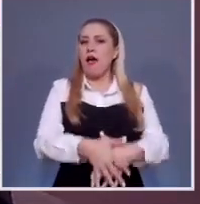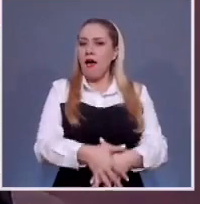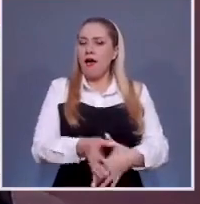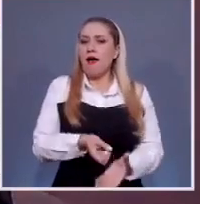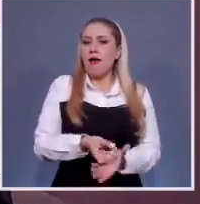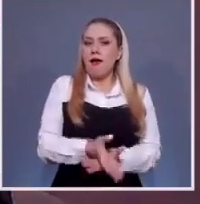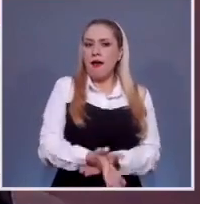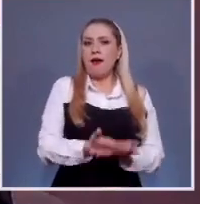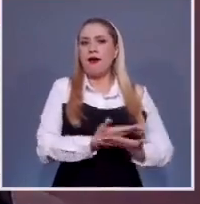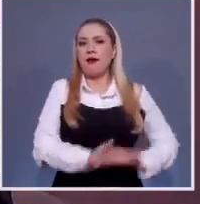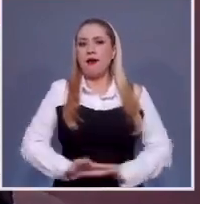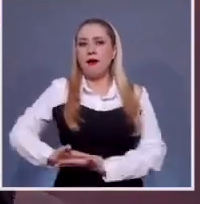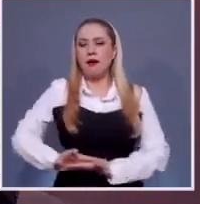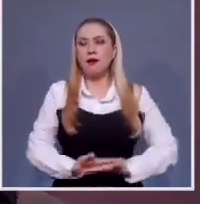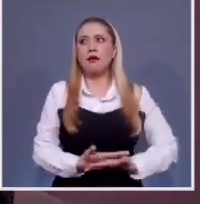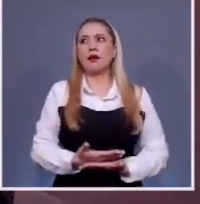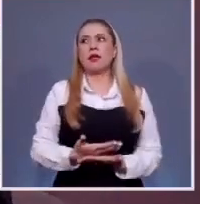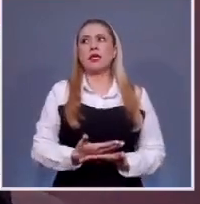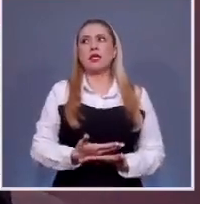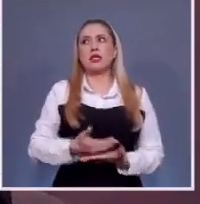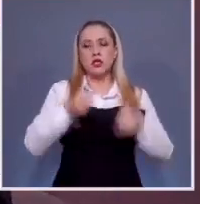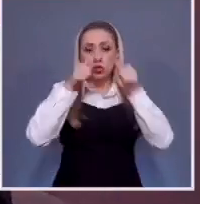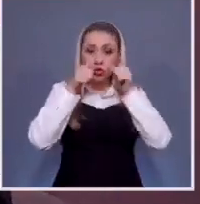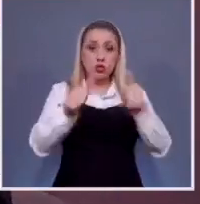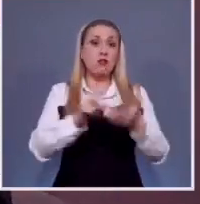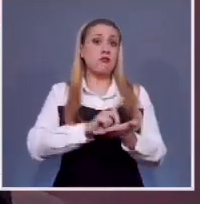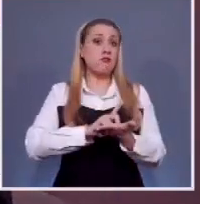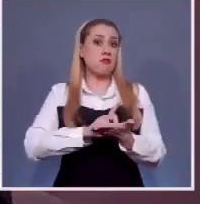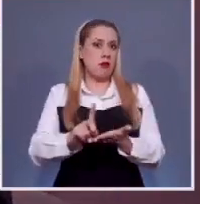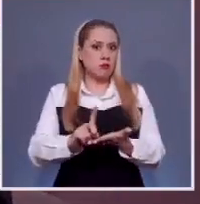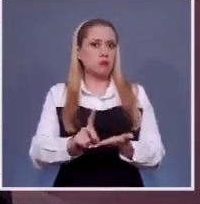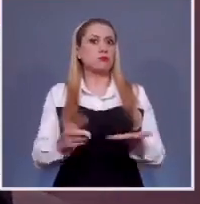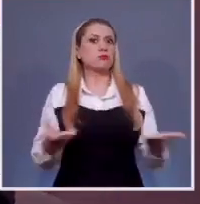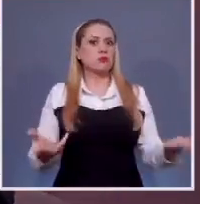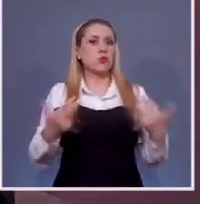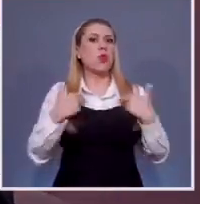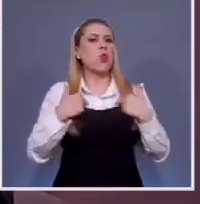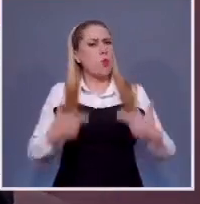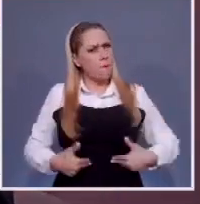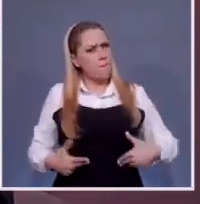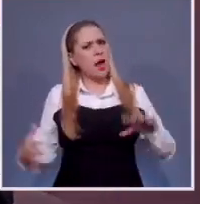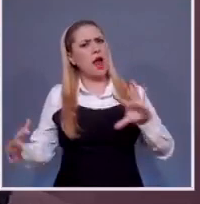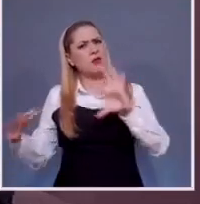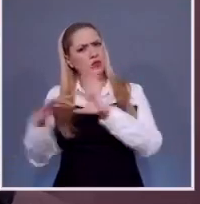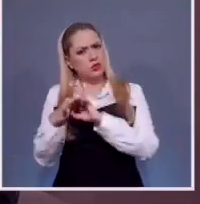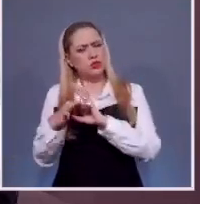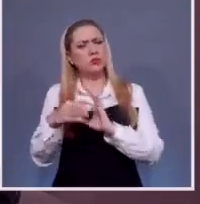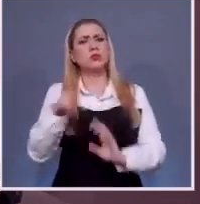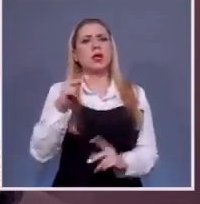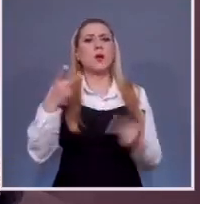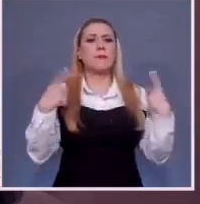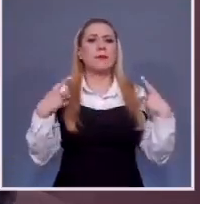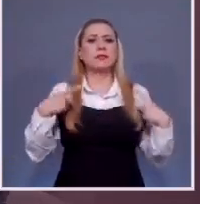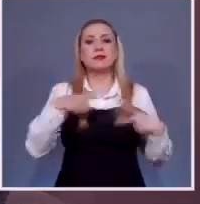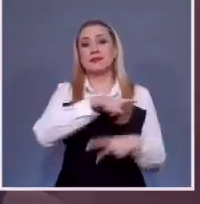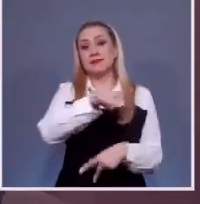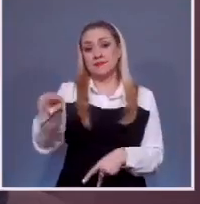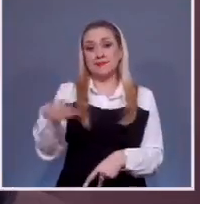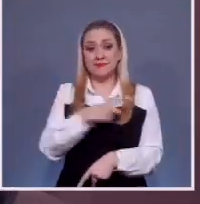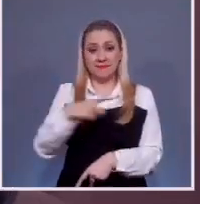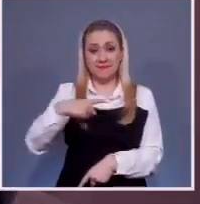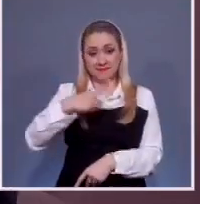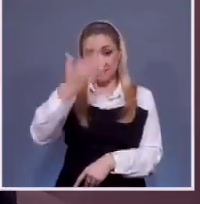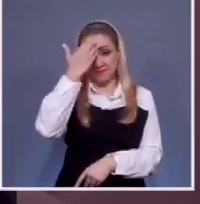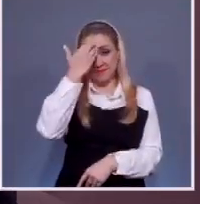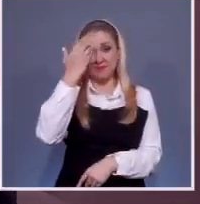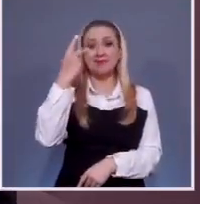aprender a ejercer nuestros derechos. Y todo tiene que ver con derechos humanos. Bueno, finalmente es que las personas se den cuenta que tienen derechos, son titulares de derechos